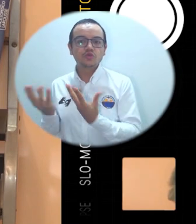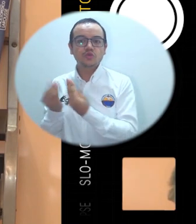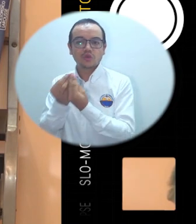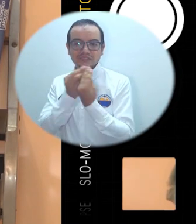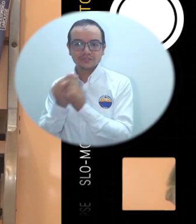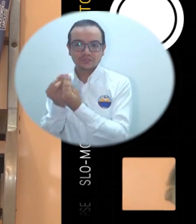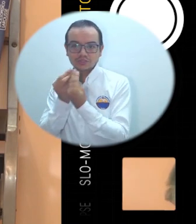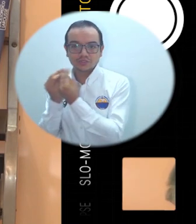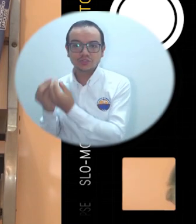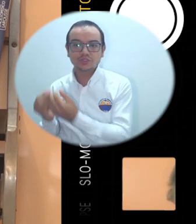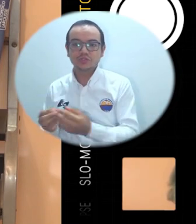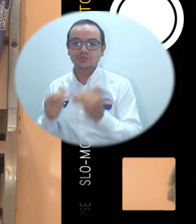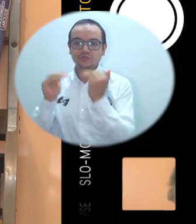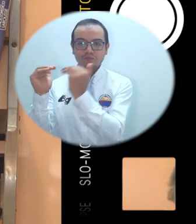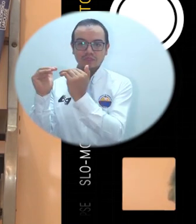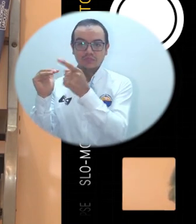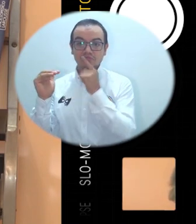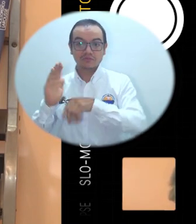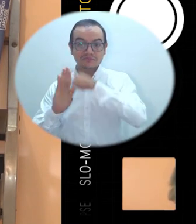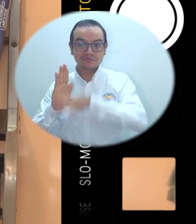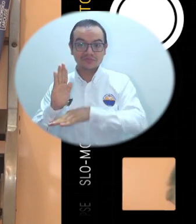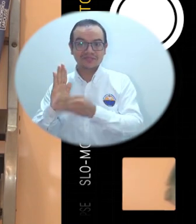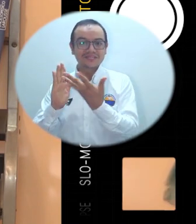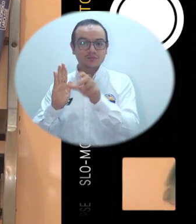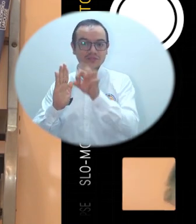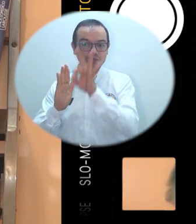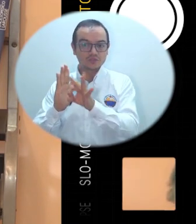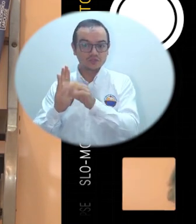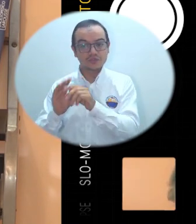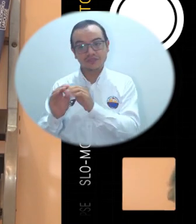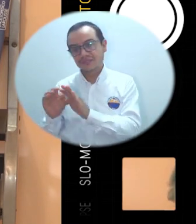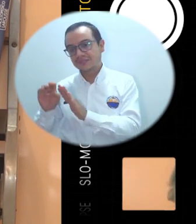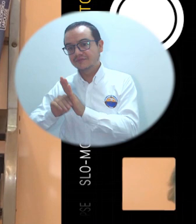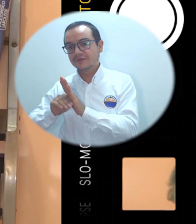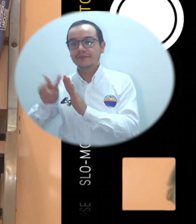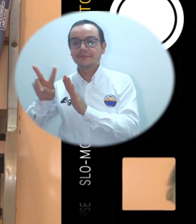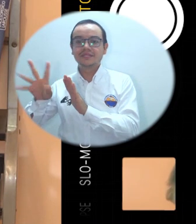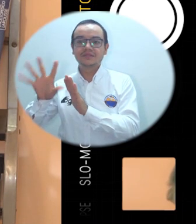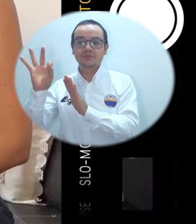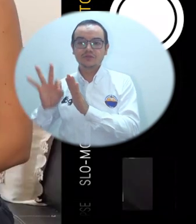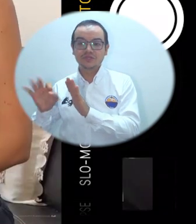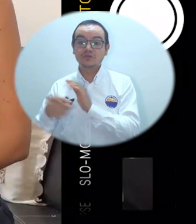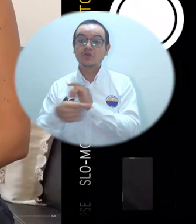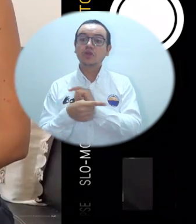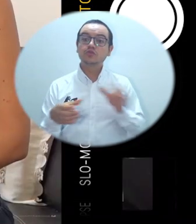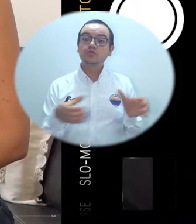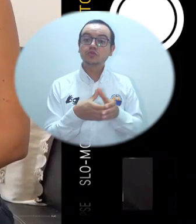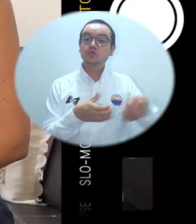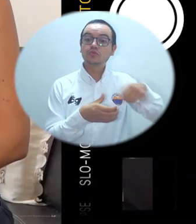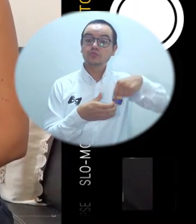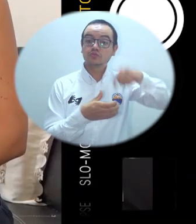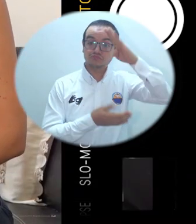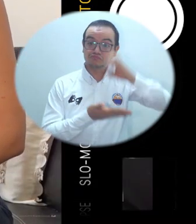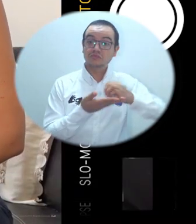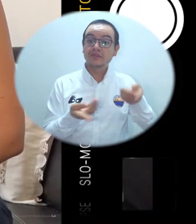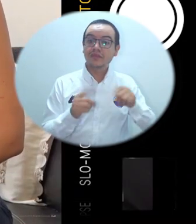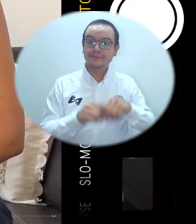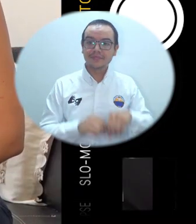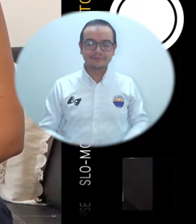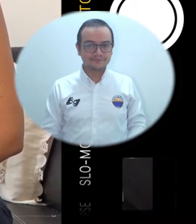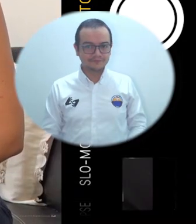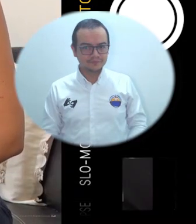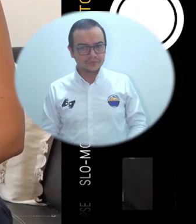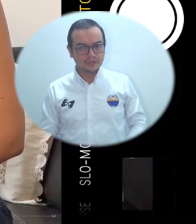aprobar la propuesta de gratuidad del 50% y 25% en matrículas académicas. Asimismo, al conocer las